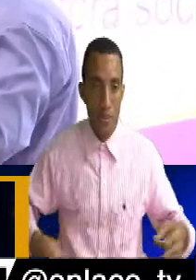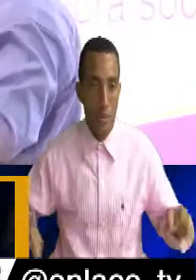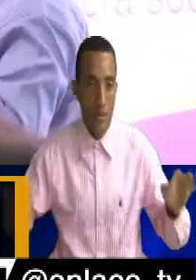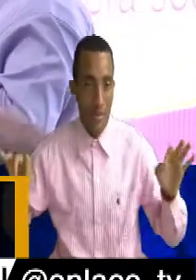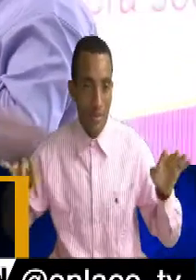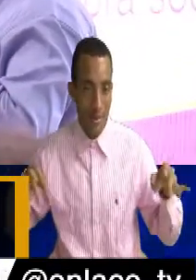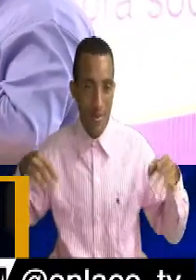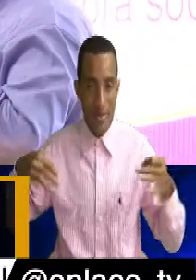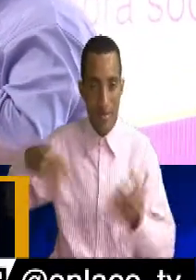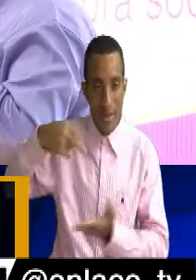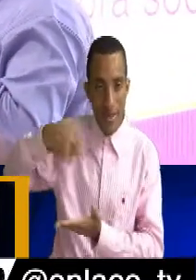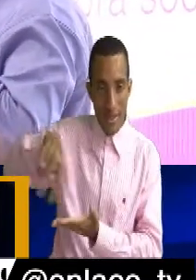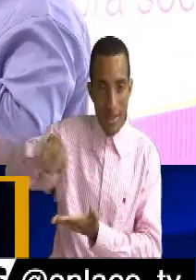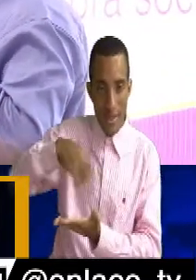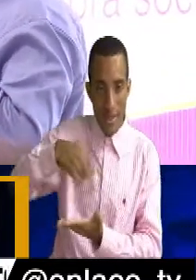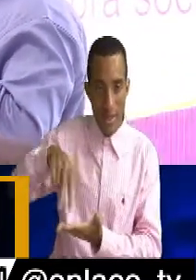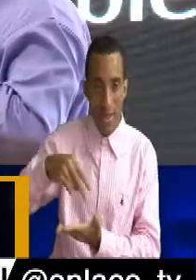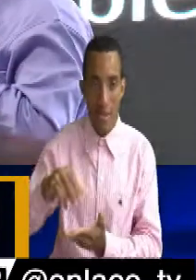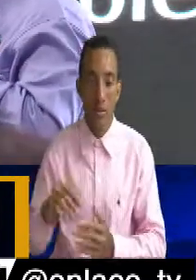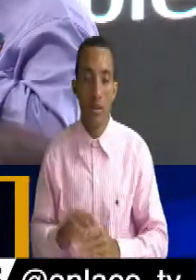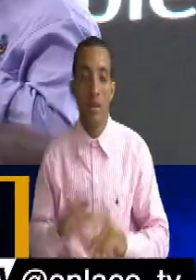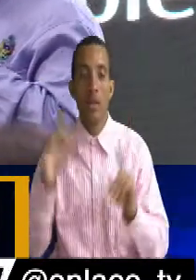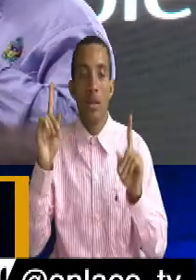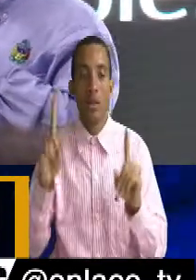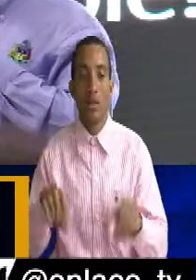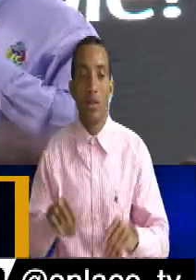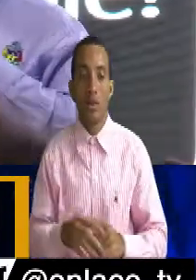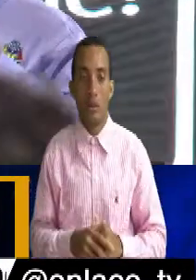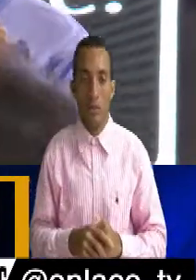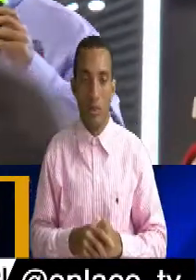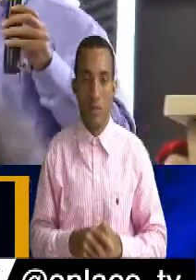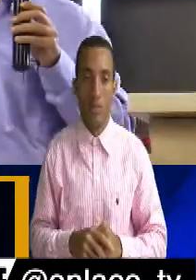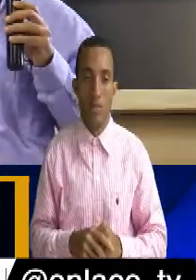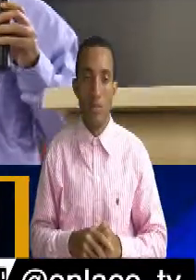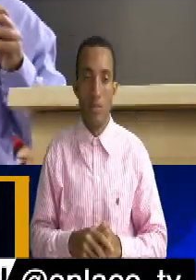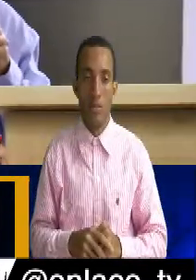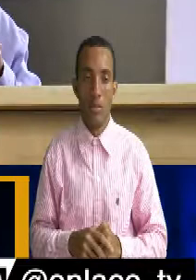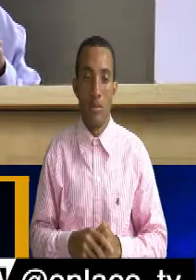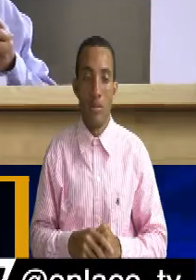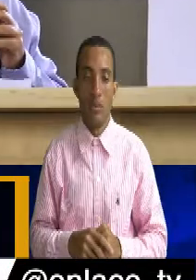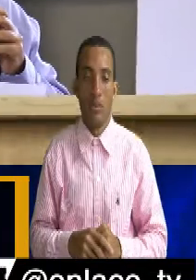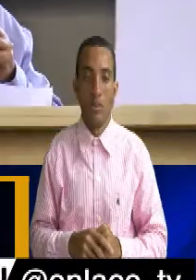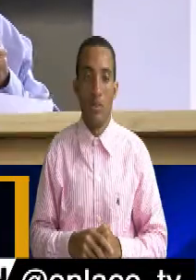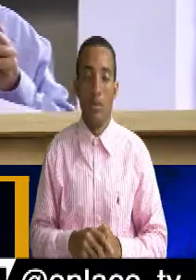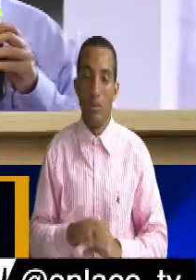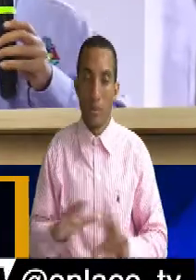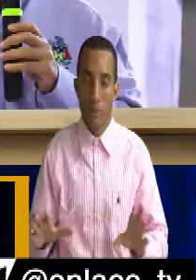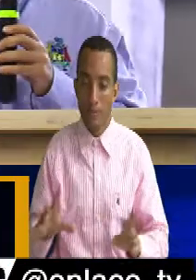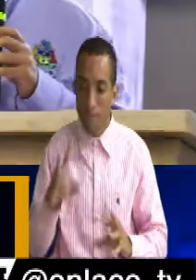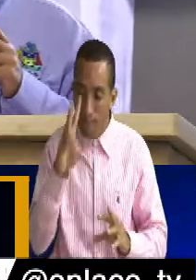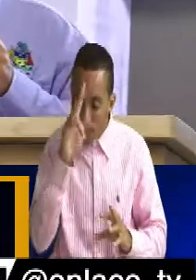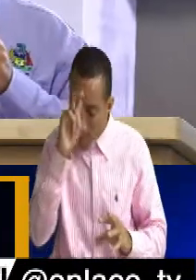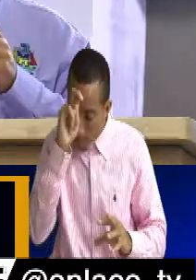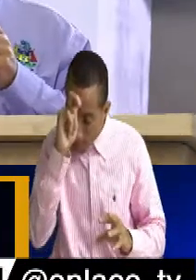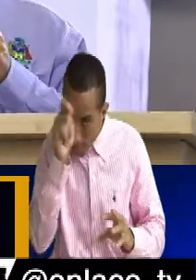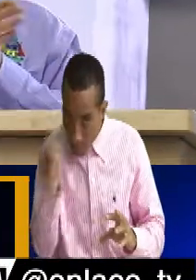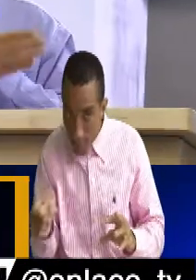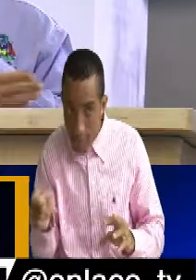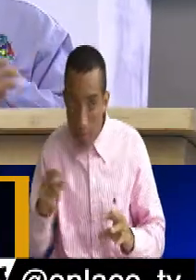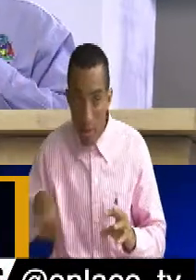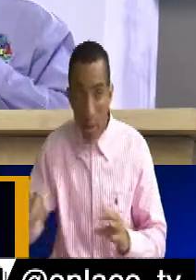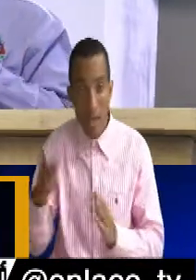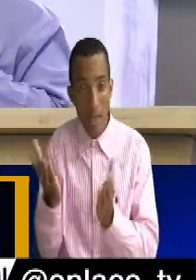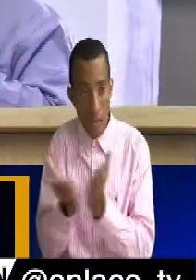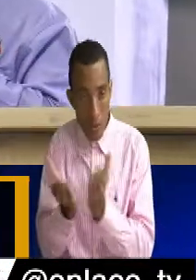hacen su presentación. Y tenemos también, para esta oportunidad, vamos a hacer un reconocimiento a los estudiantes